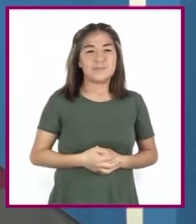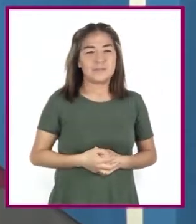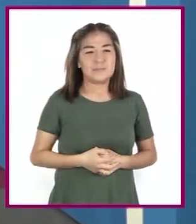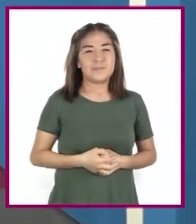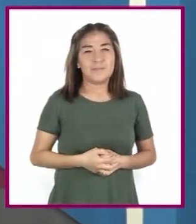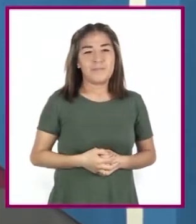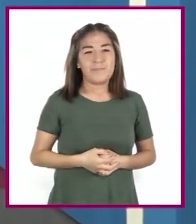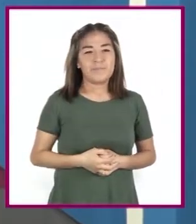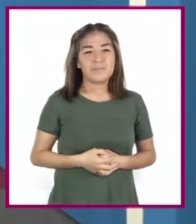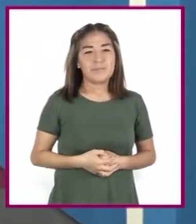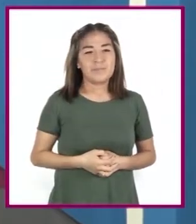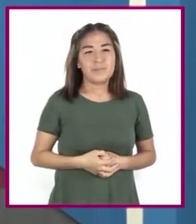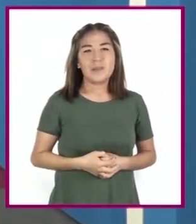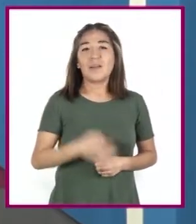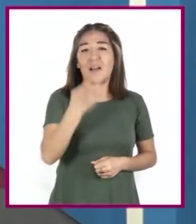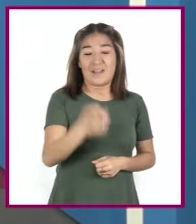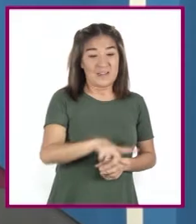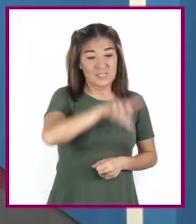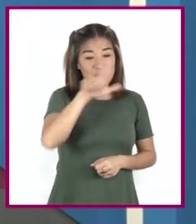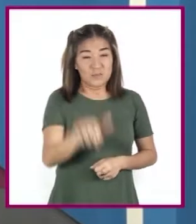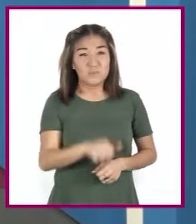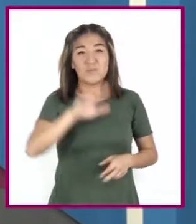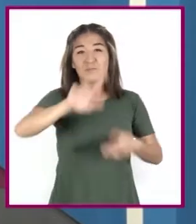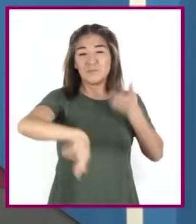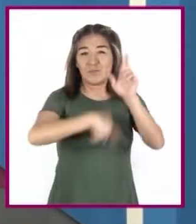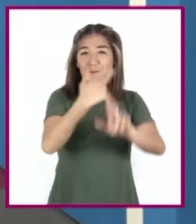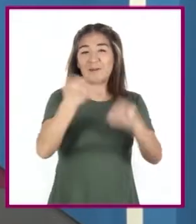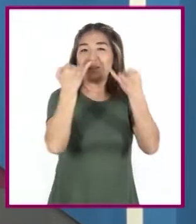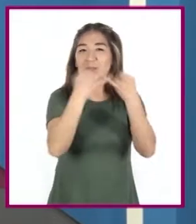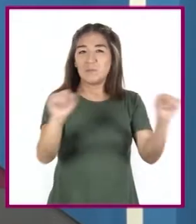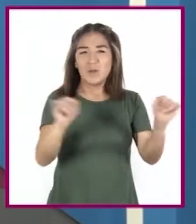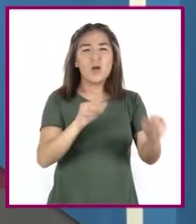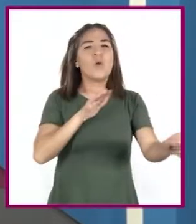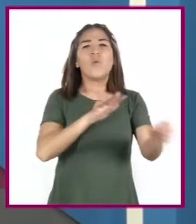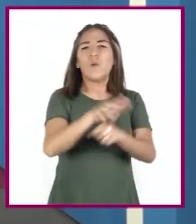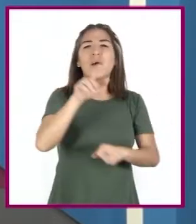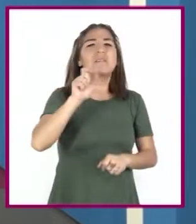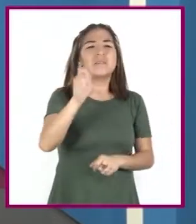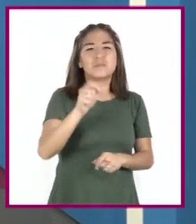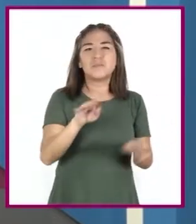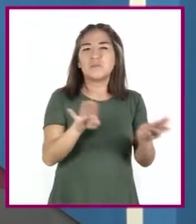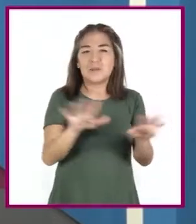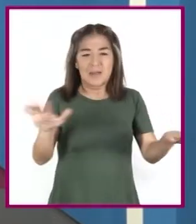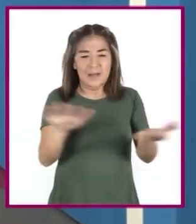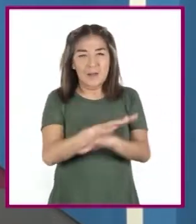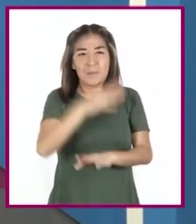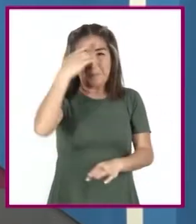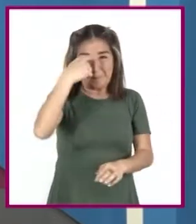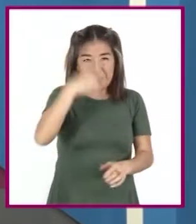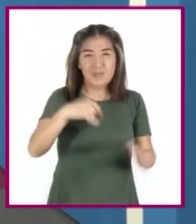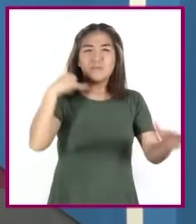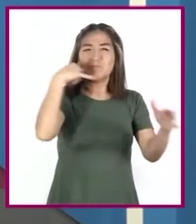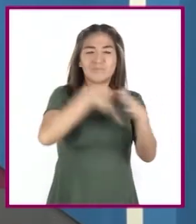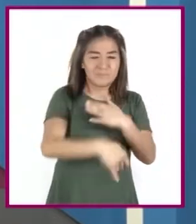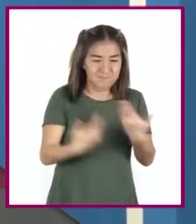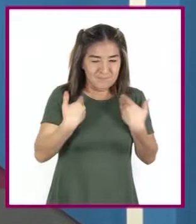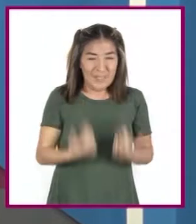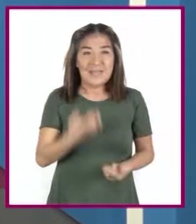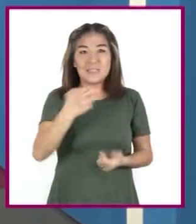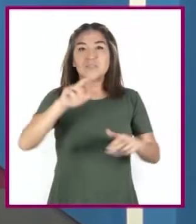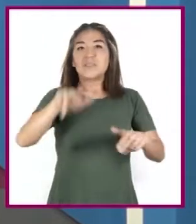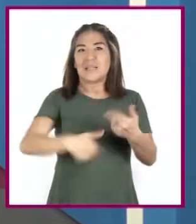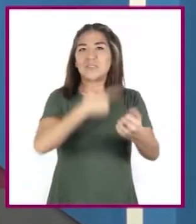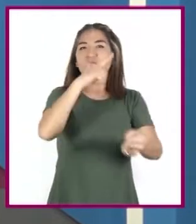Sin duda, después de la Revolución de Independencia, uno de los movimientos que determinaron a mayor profundidad nuestra esencia como una